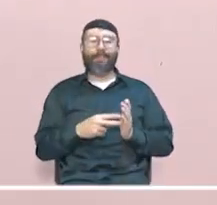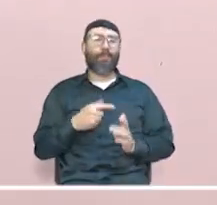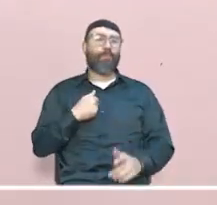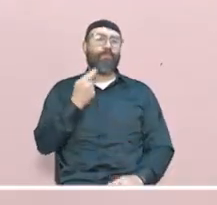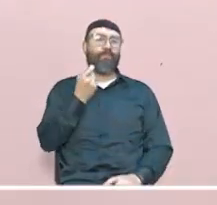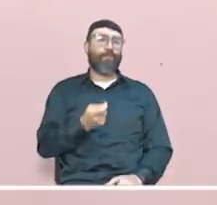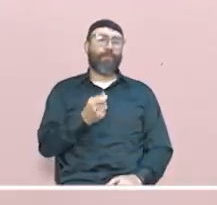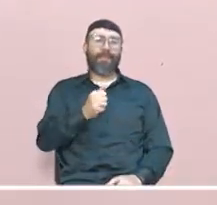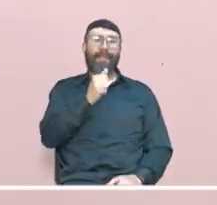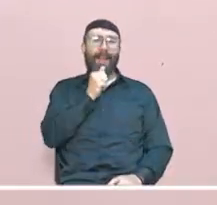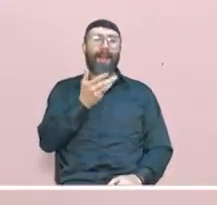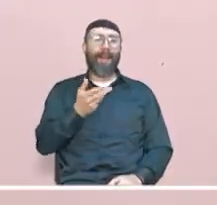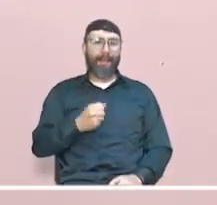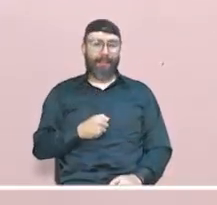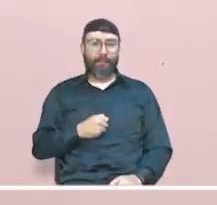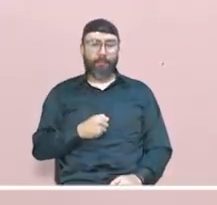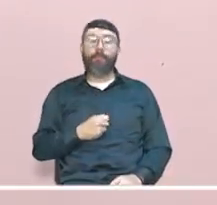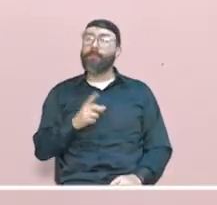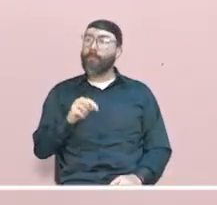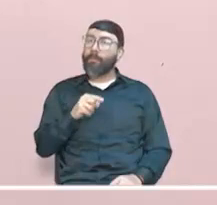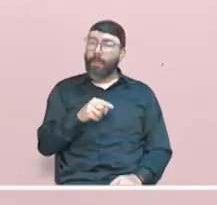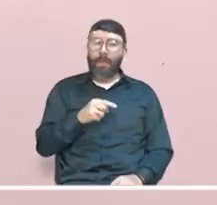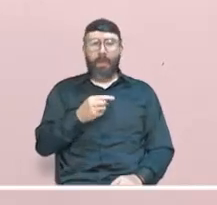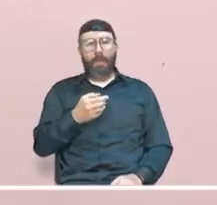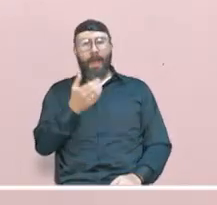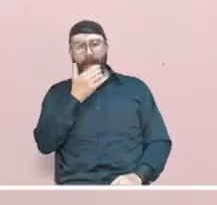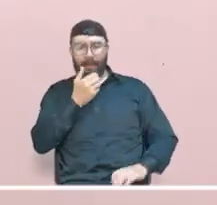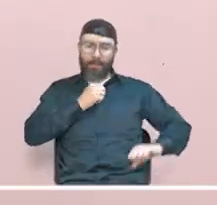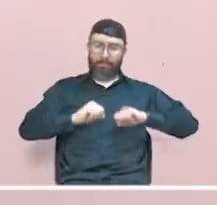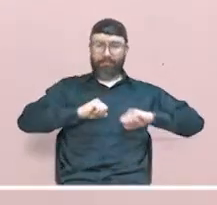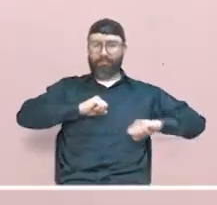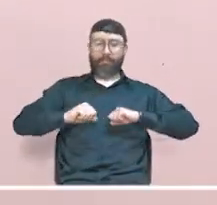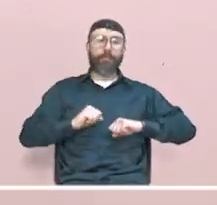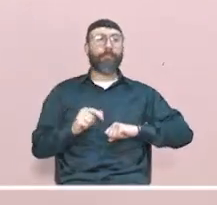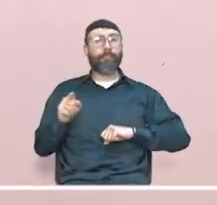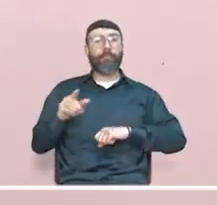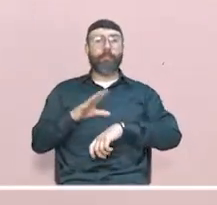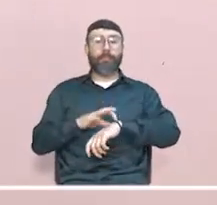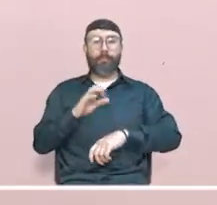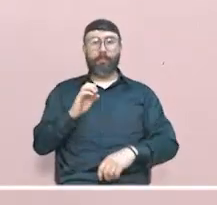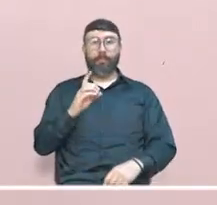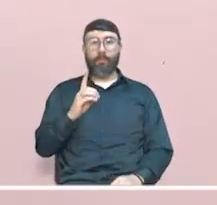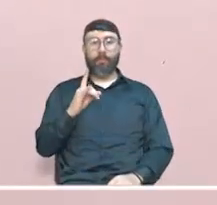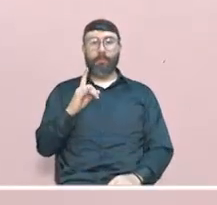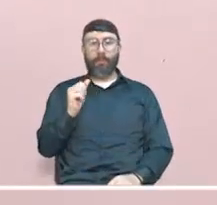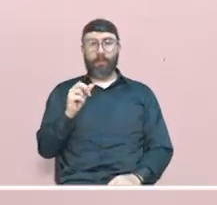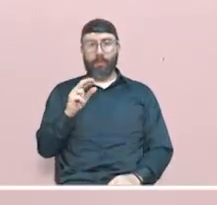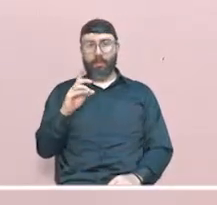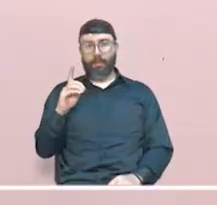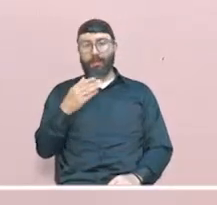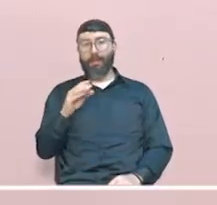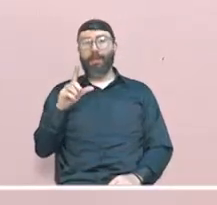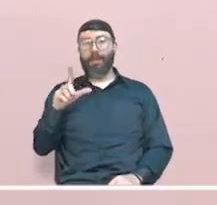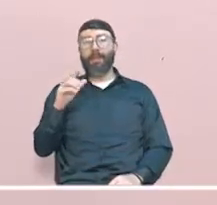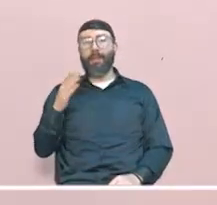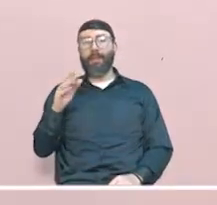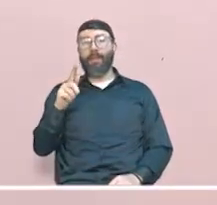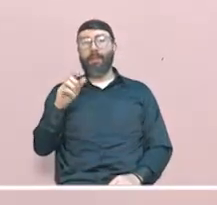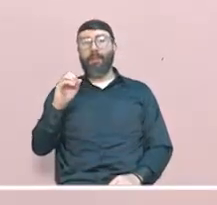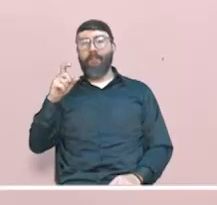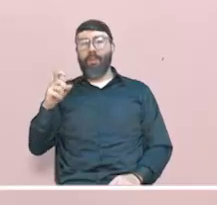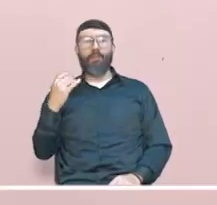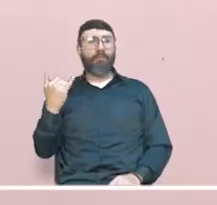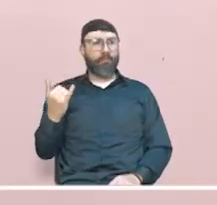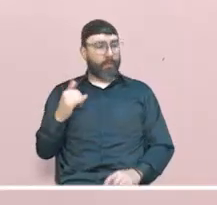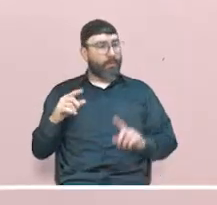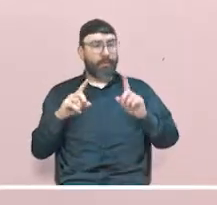adecuadamente. Y frente a lo del calentamiento, pues el doctor Edward L. Fox, en su texto de fisiología